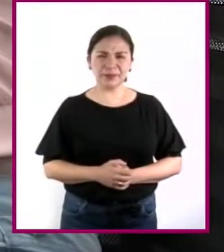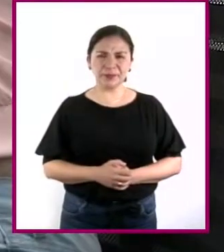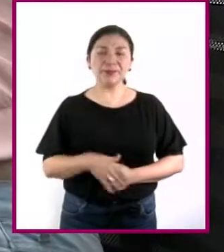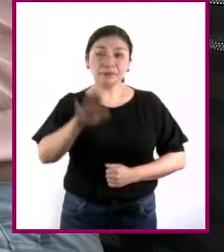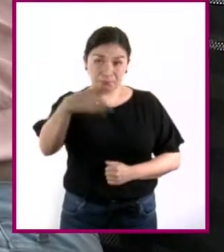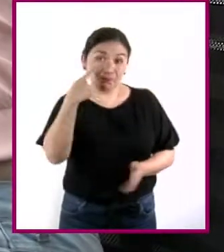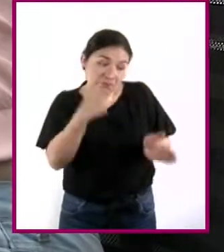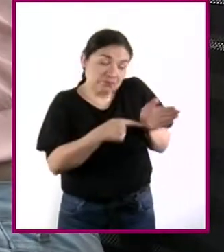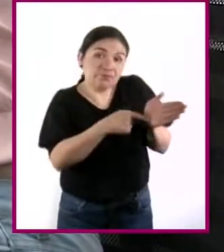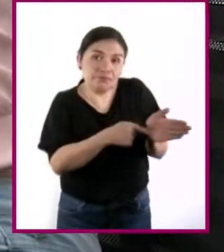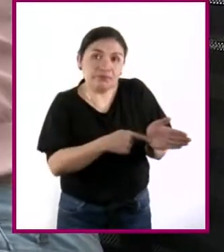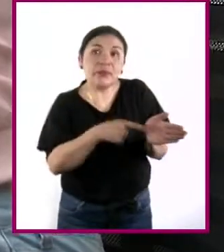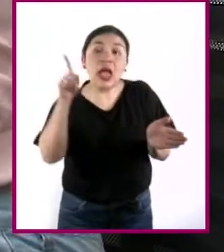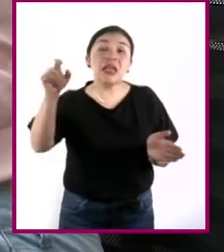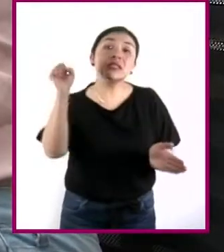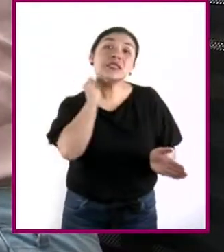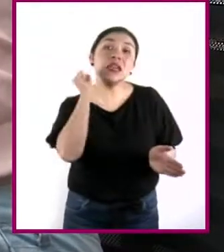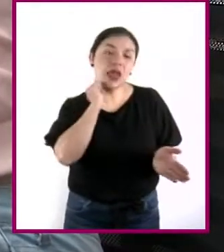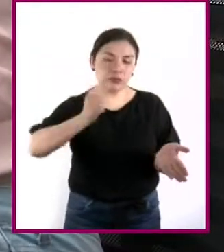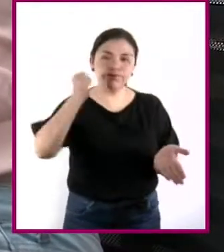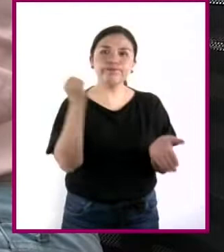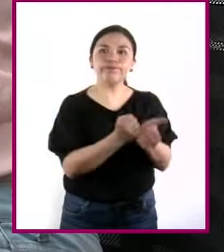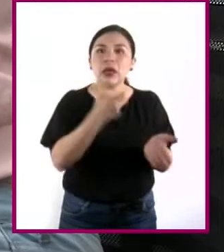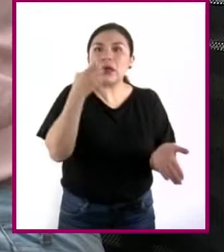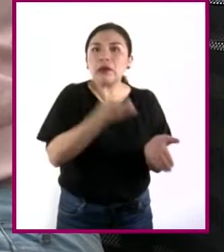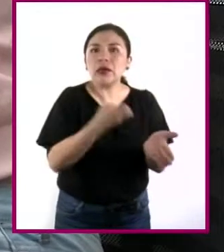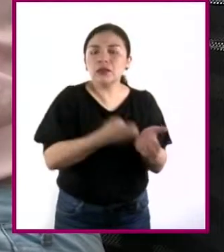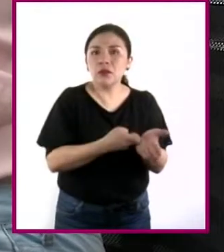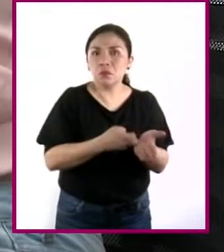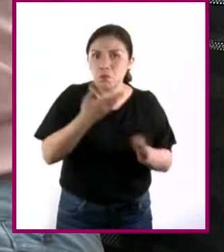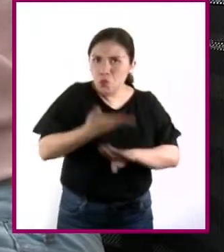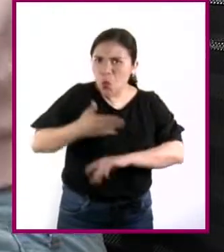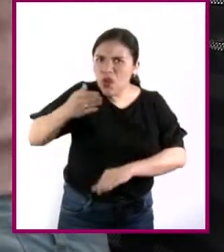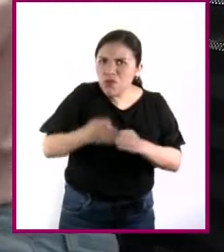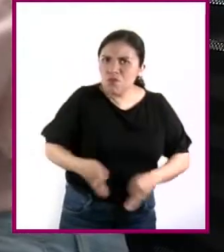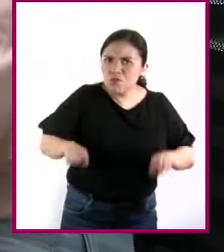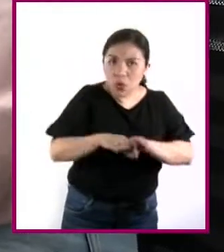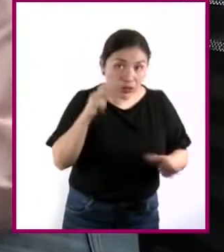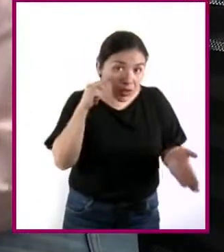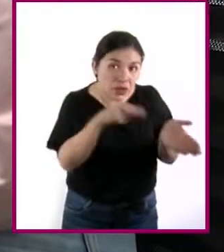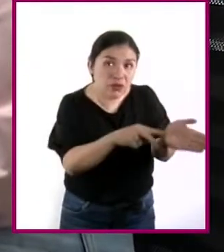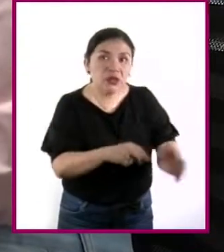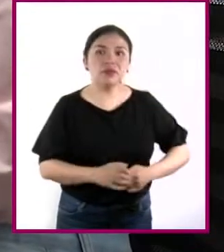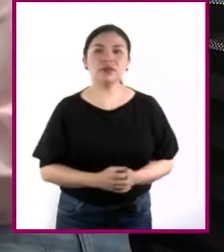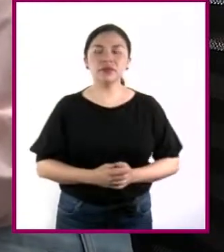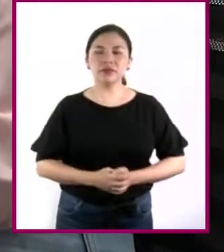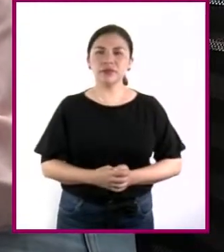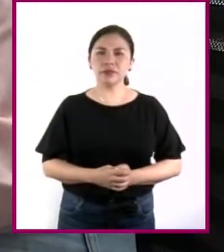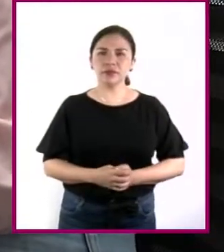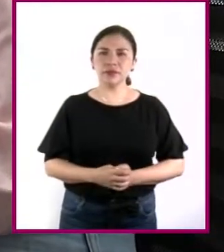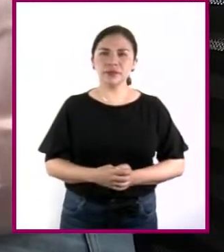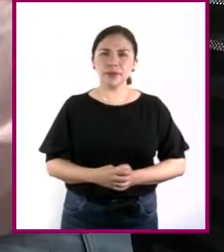Mira, recién el Senado aprobó esta reforma y al parecer es muy importante.